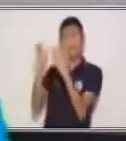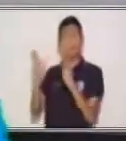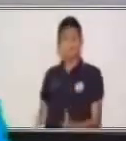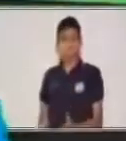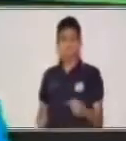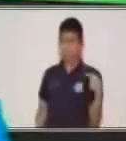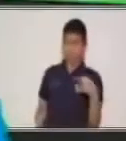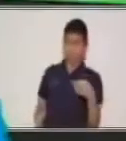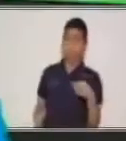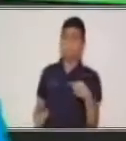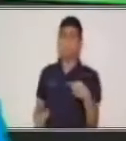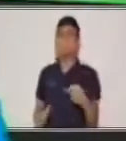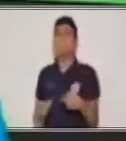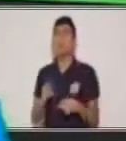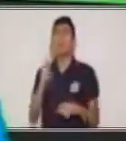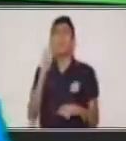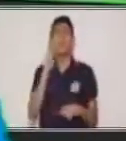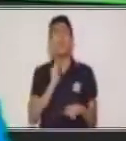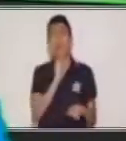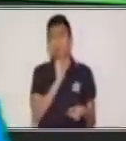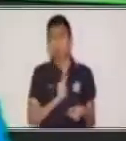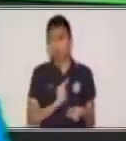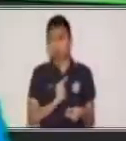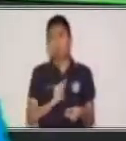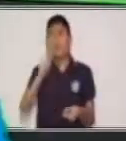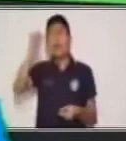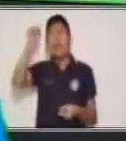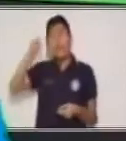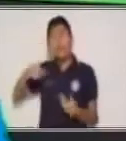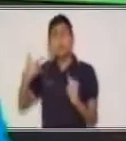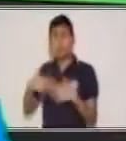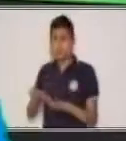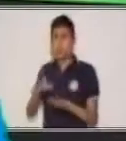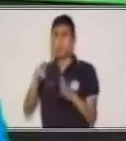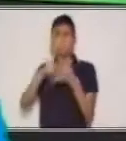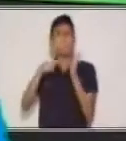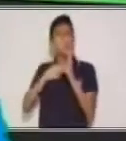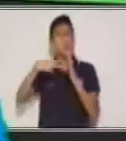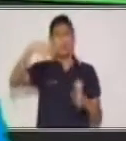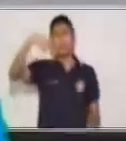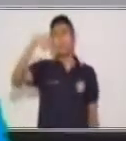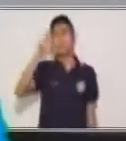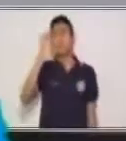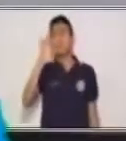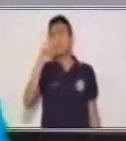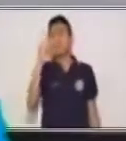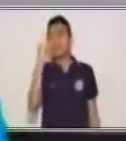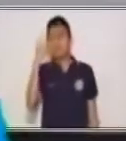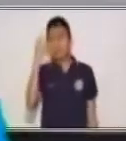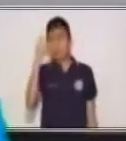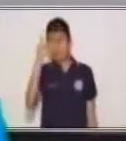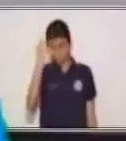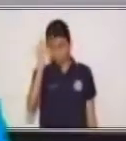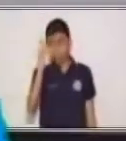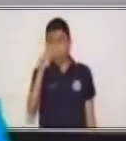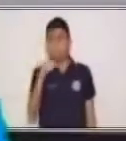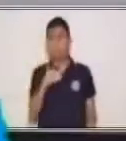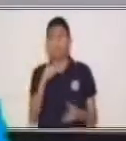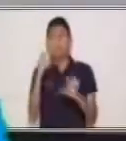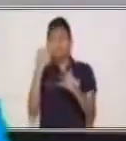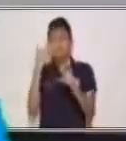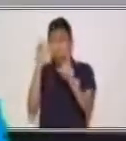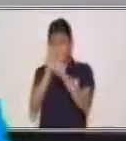Es nuestro verbo en este momento, entonces esto ya es parte del predicado. Nosotros acá tenemos dos colores donde vamos